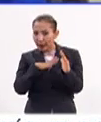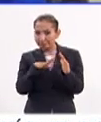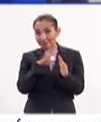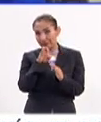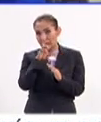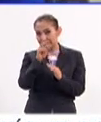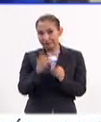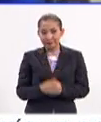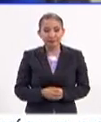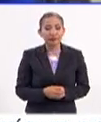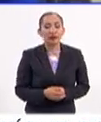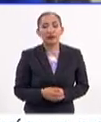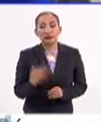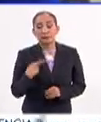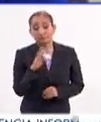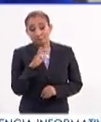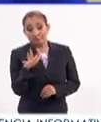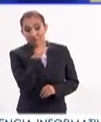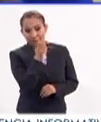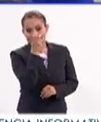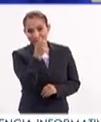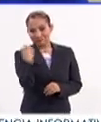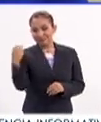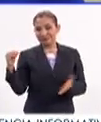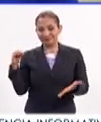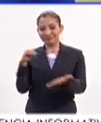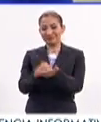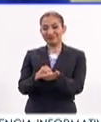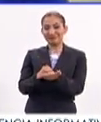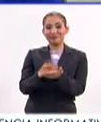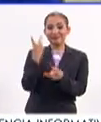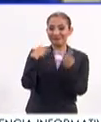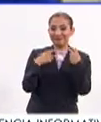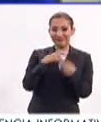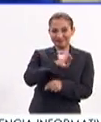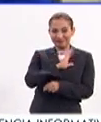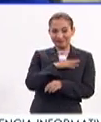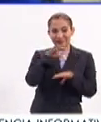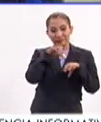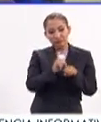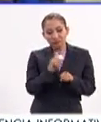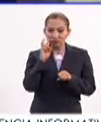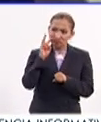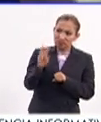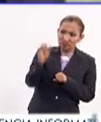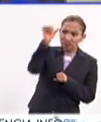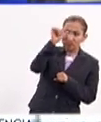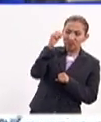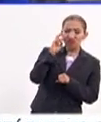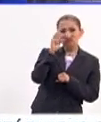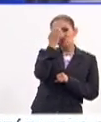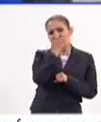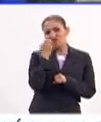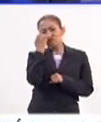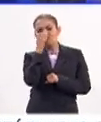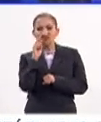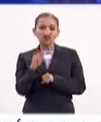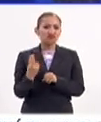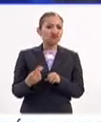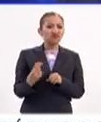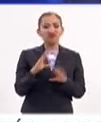quedó el barro abajo. Pero es por eso que aquí, cuando vino la colonia, los frailes y todas esas personas